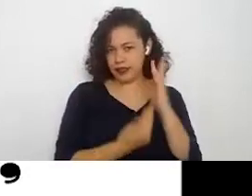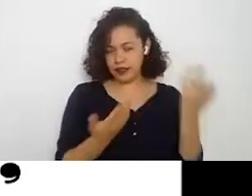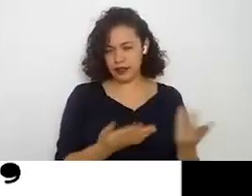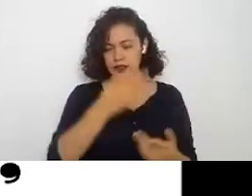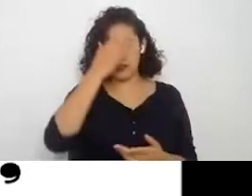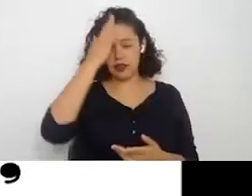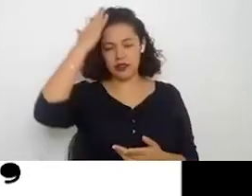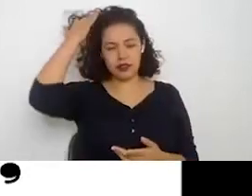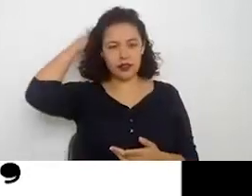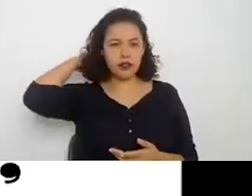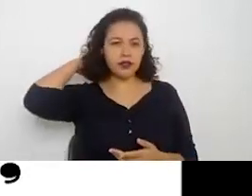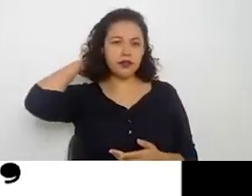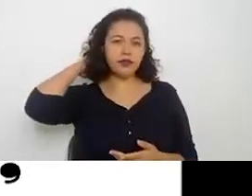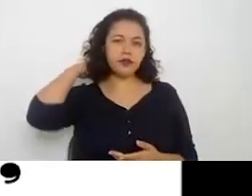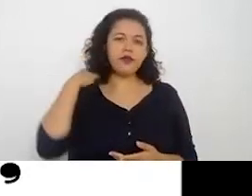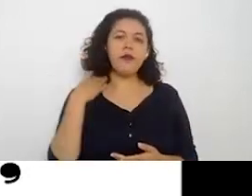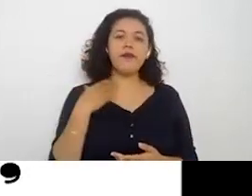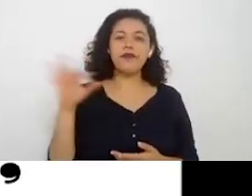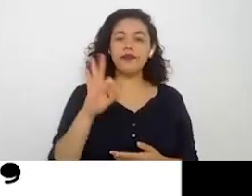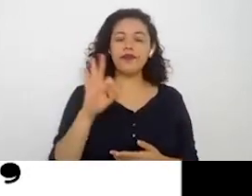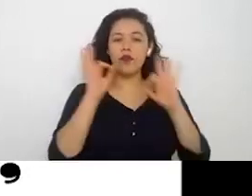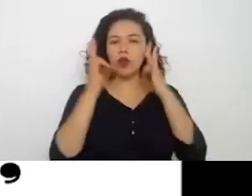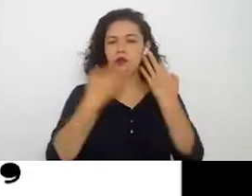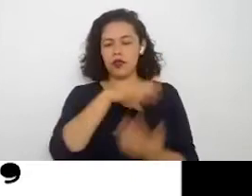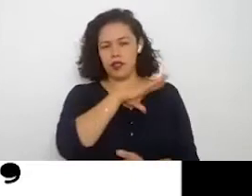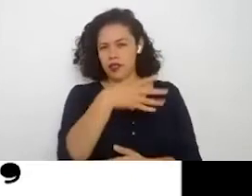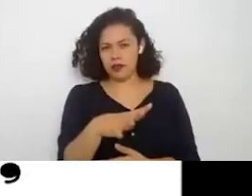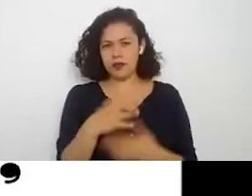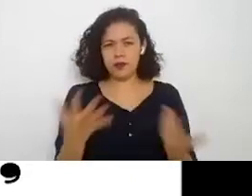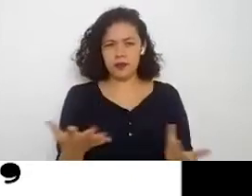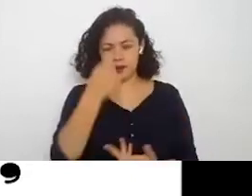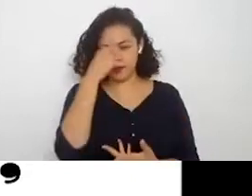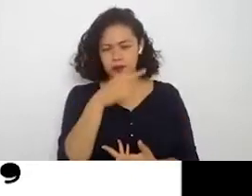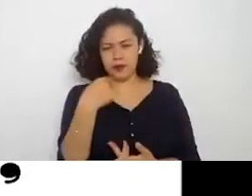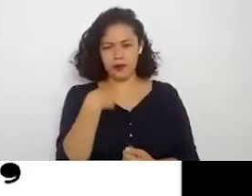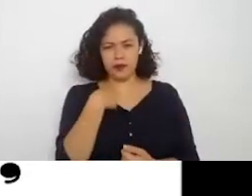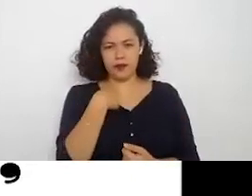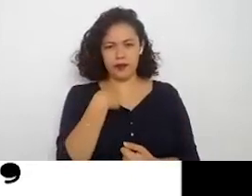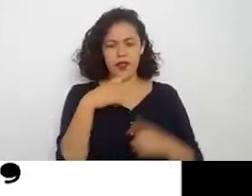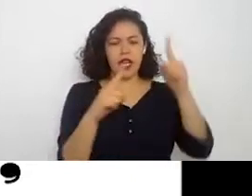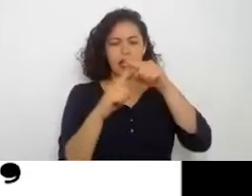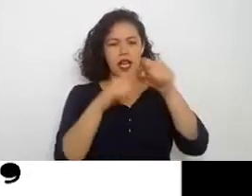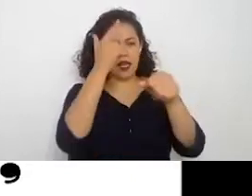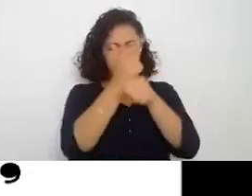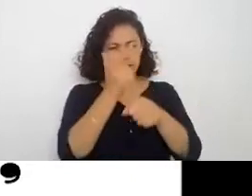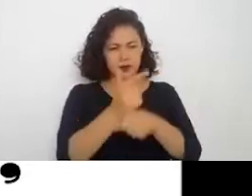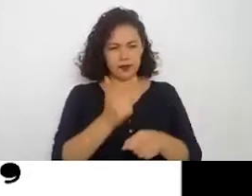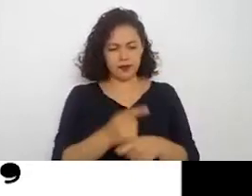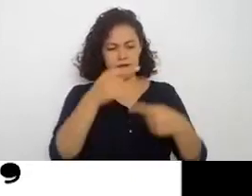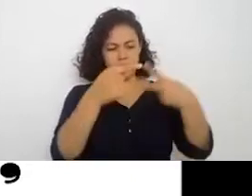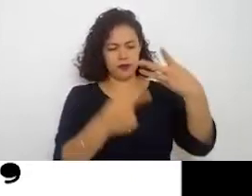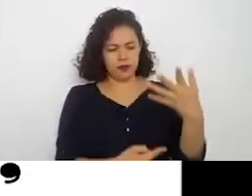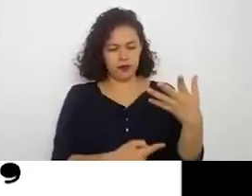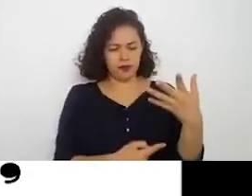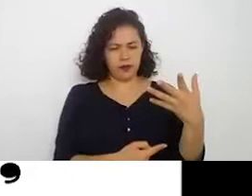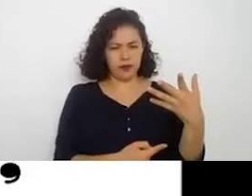una línea de forma muy general de la identificación de las tareas, lo que es